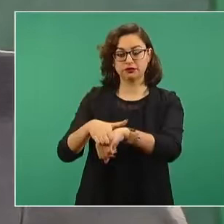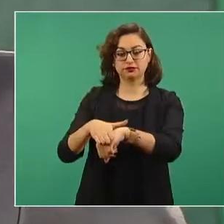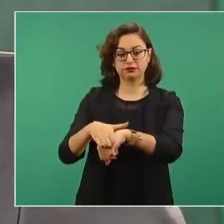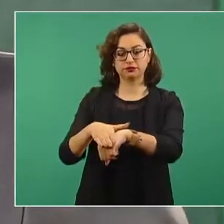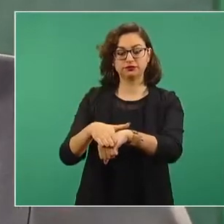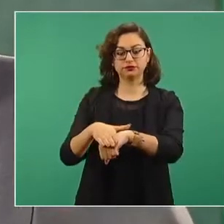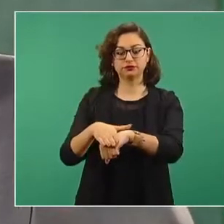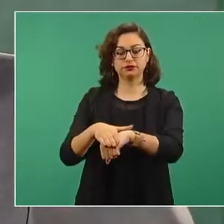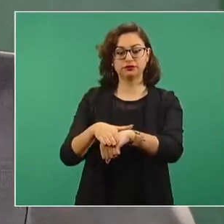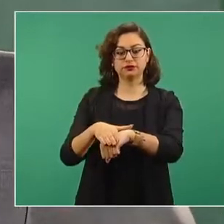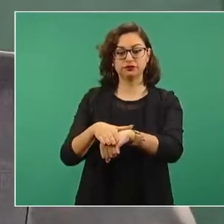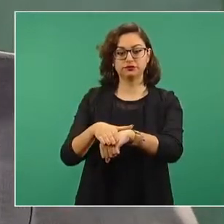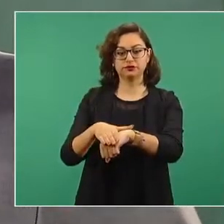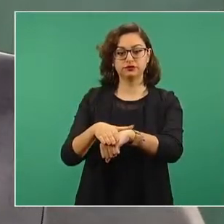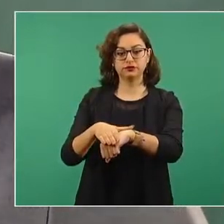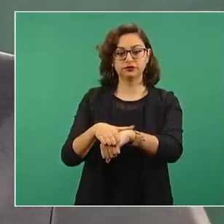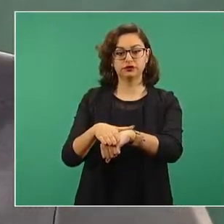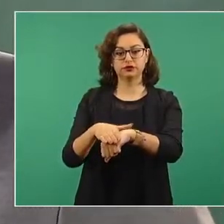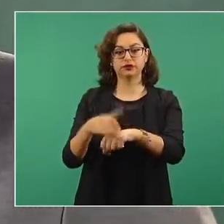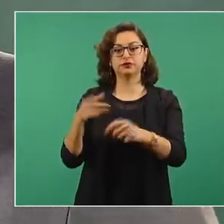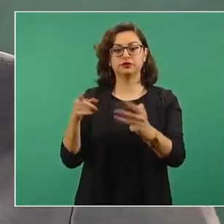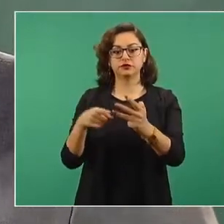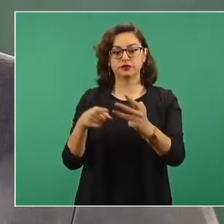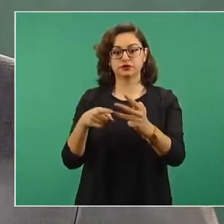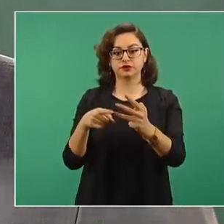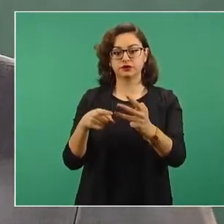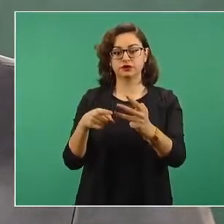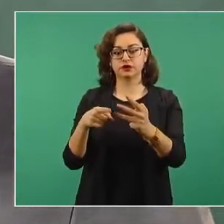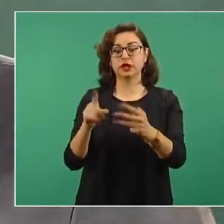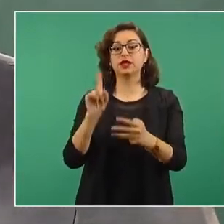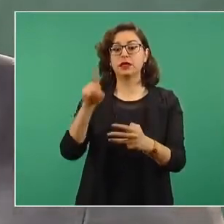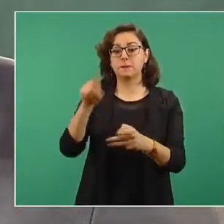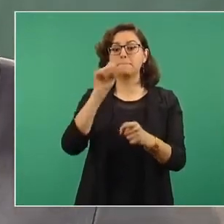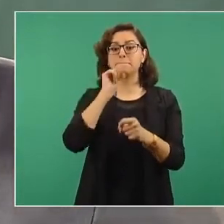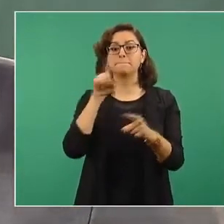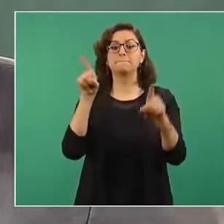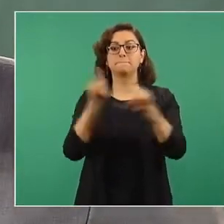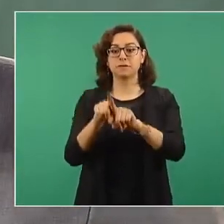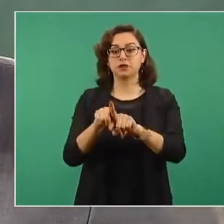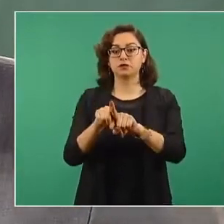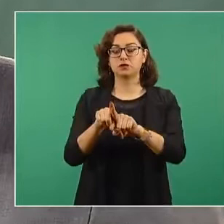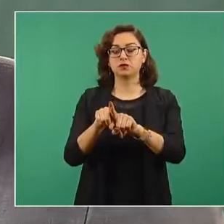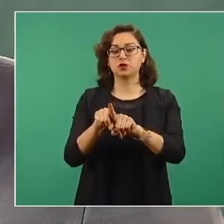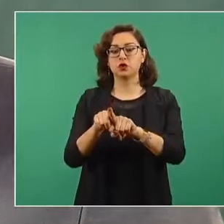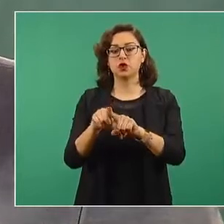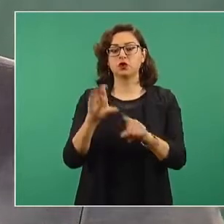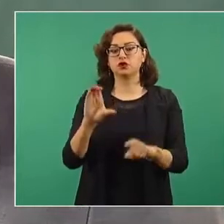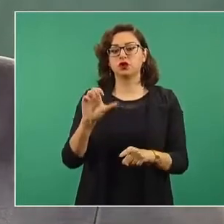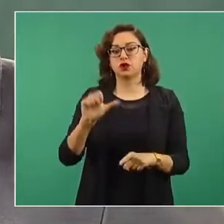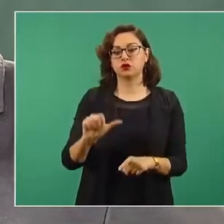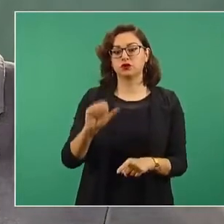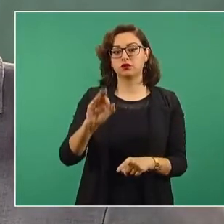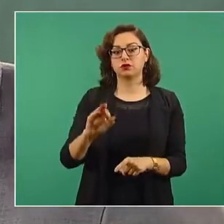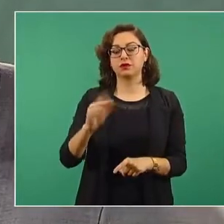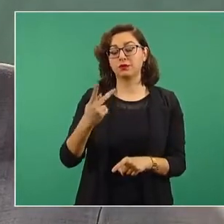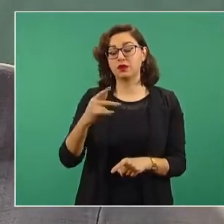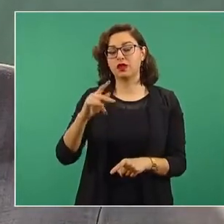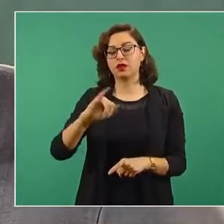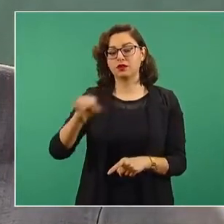al mismo tiempo es presidente del Consejo de la Judicatura en el Poder Judicial.